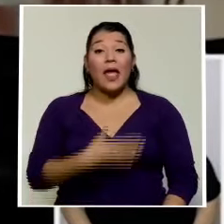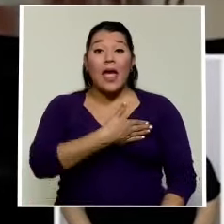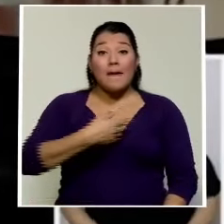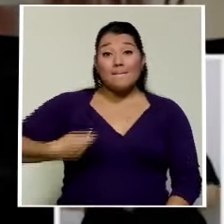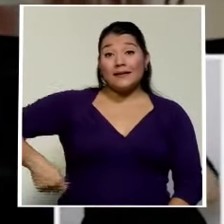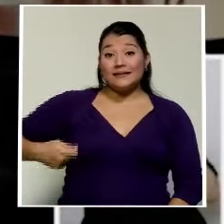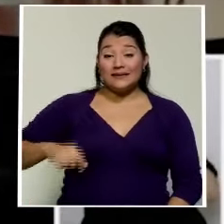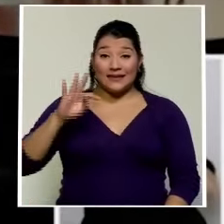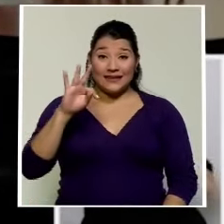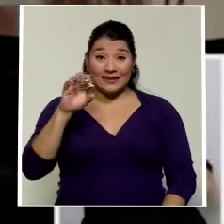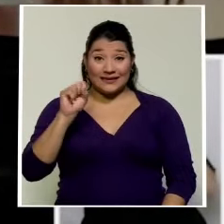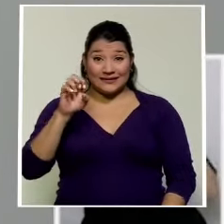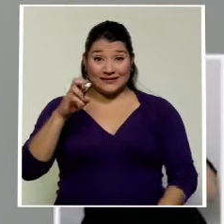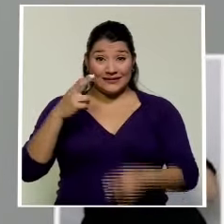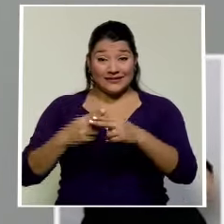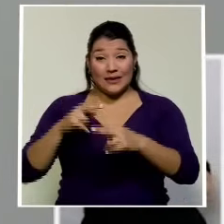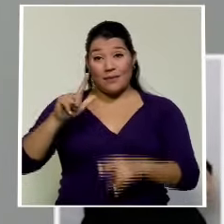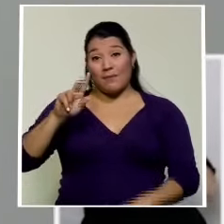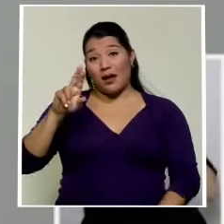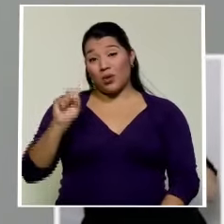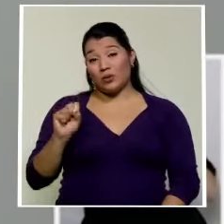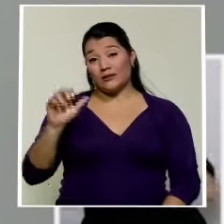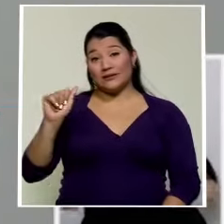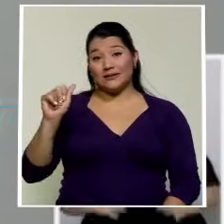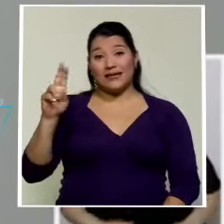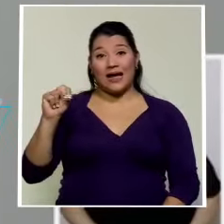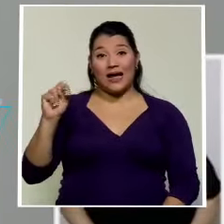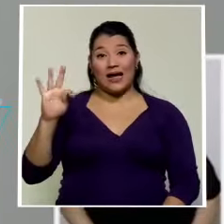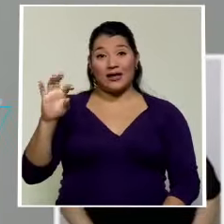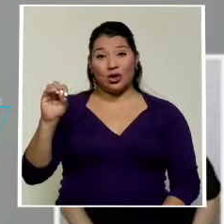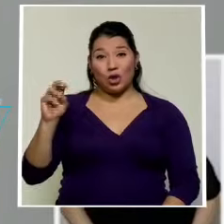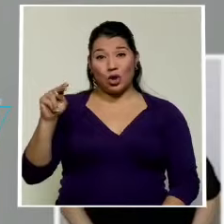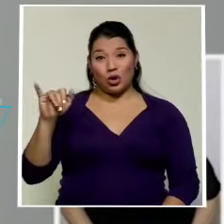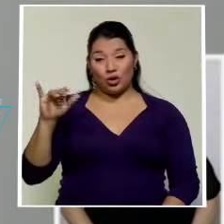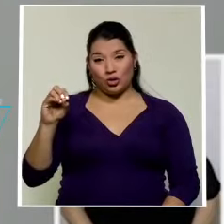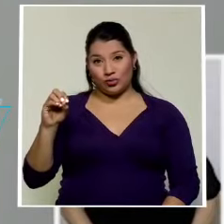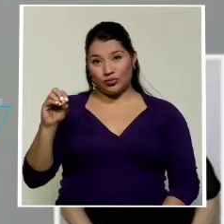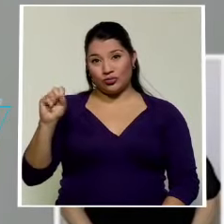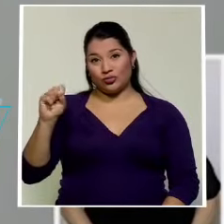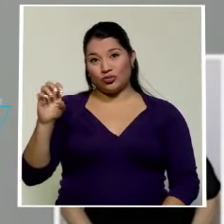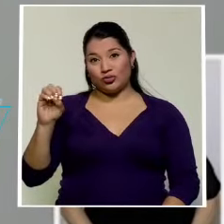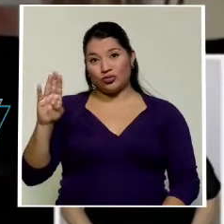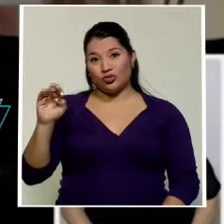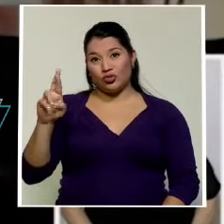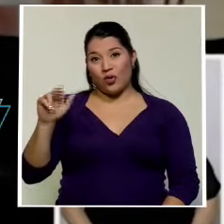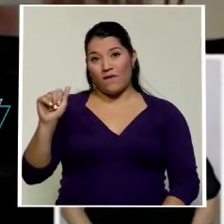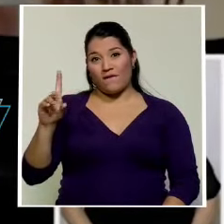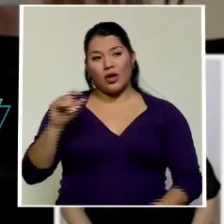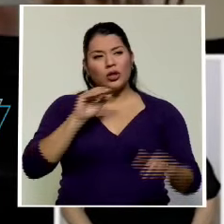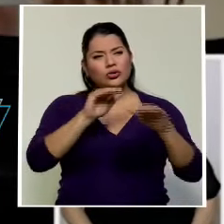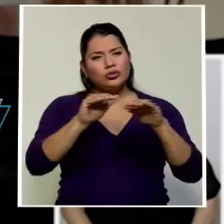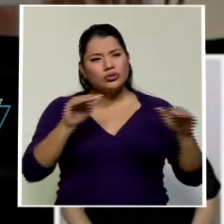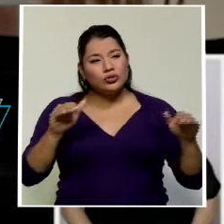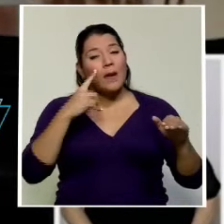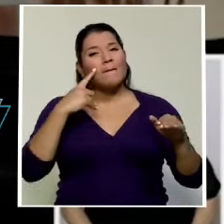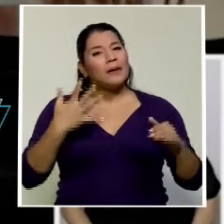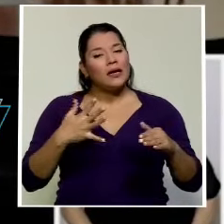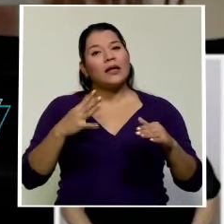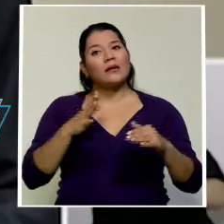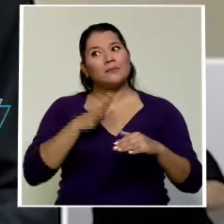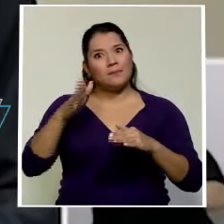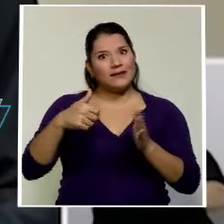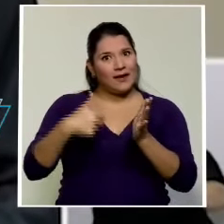del tribunal, Luis Antonio Sobrado, hizo un llamado a toda la ciudadanía para que tomen el proceso con mesura y no dejen de acudir a las